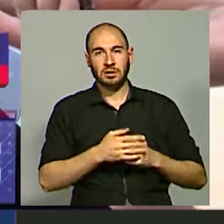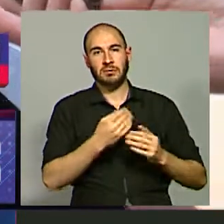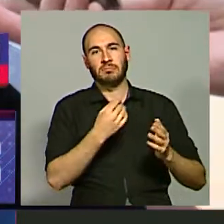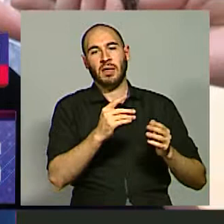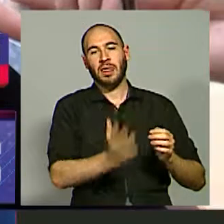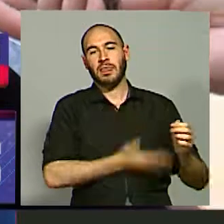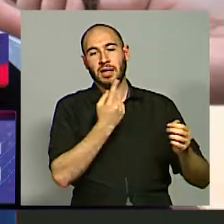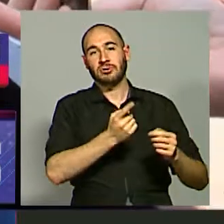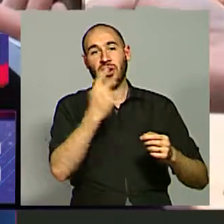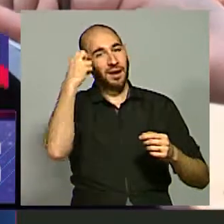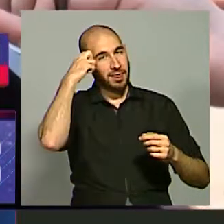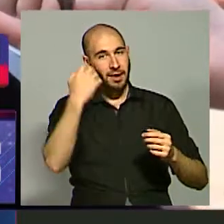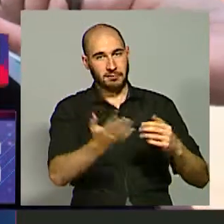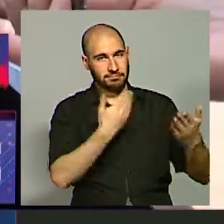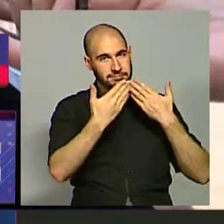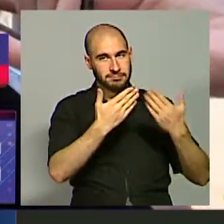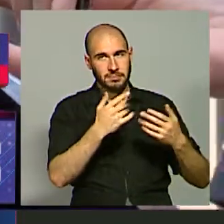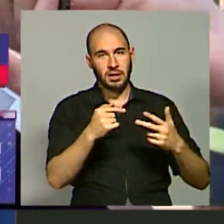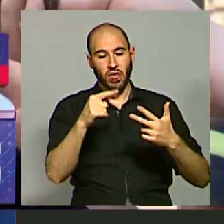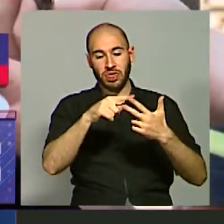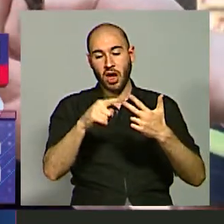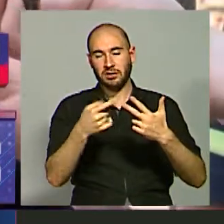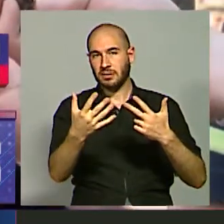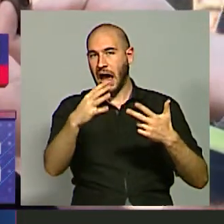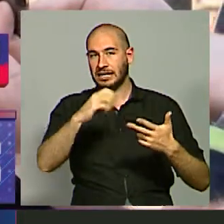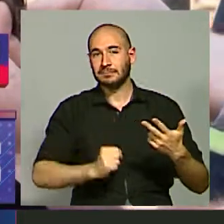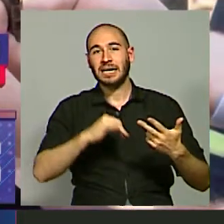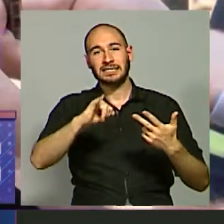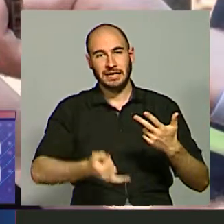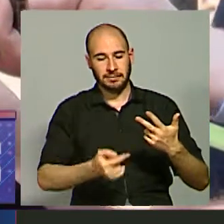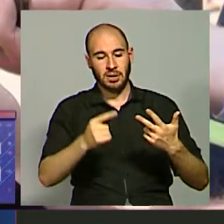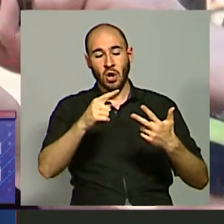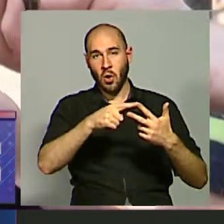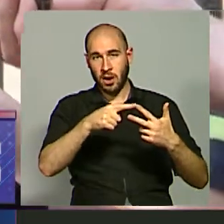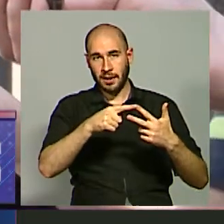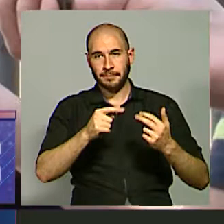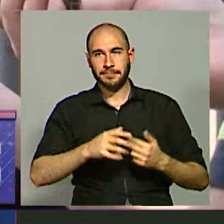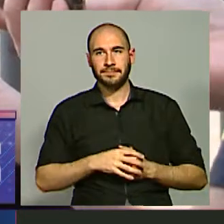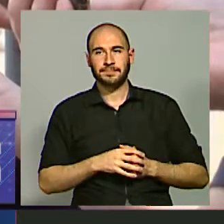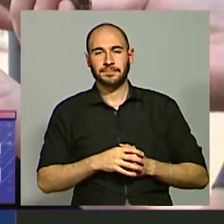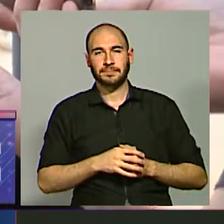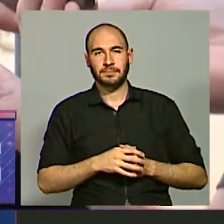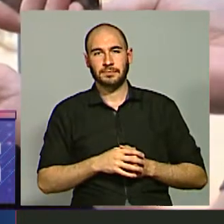principales dirigentes del radicalismo, se han aceptado dos. Una de ellas es